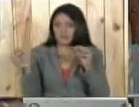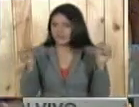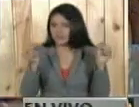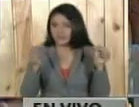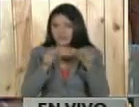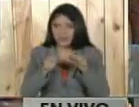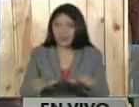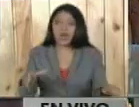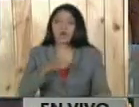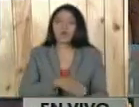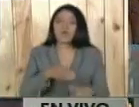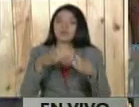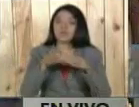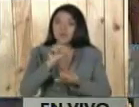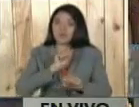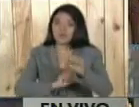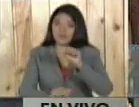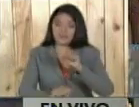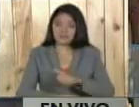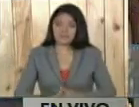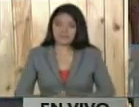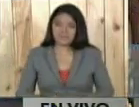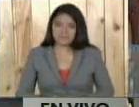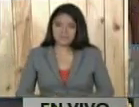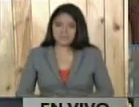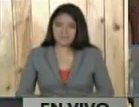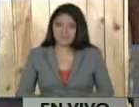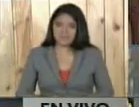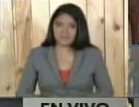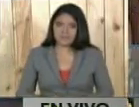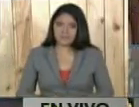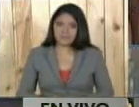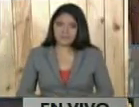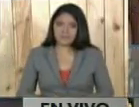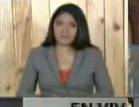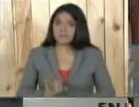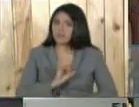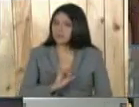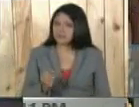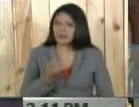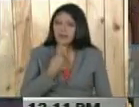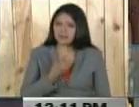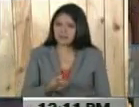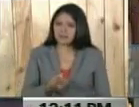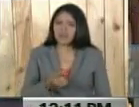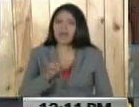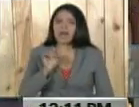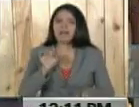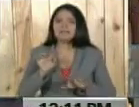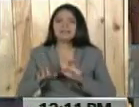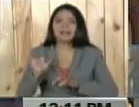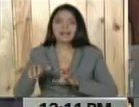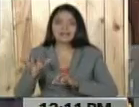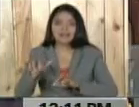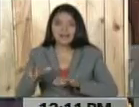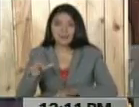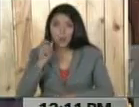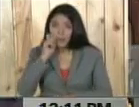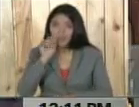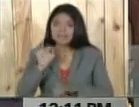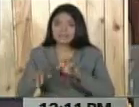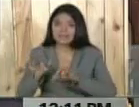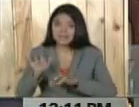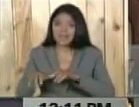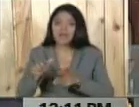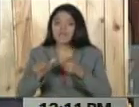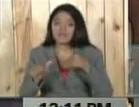del Consejo de Defensa de la Nación. Y como le he dicho al secretario del Consejo y